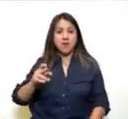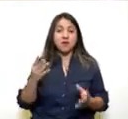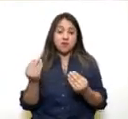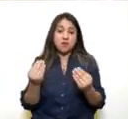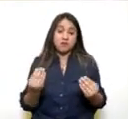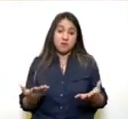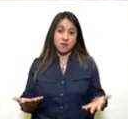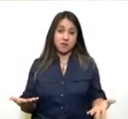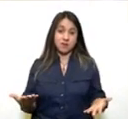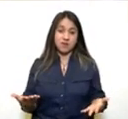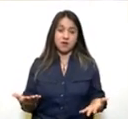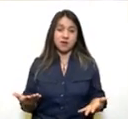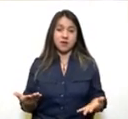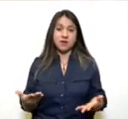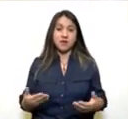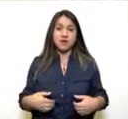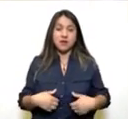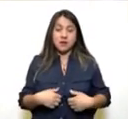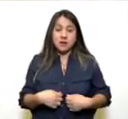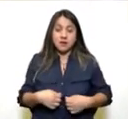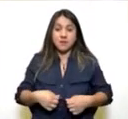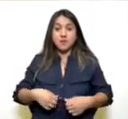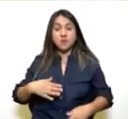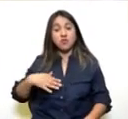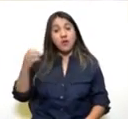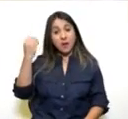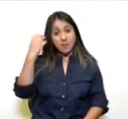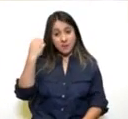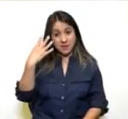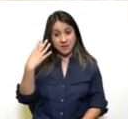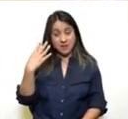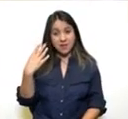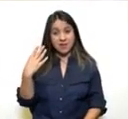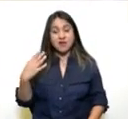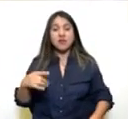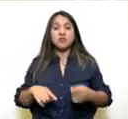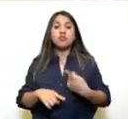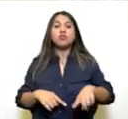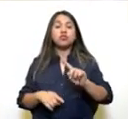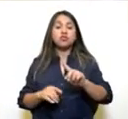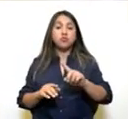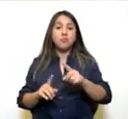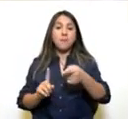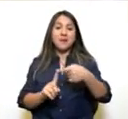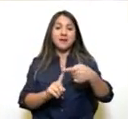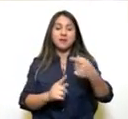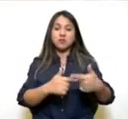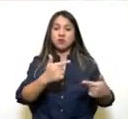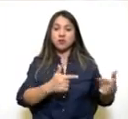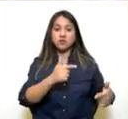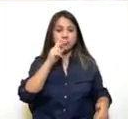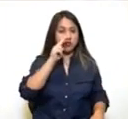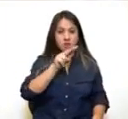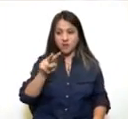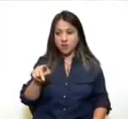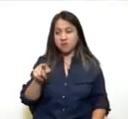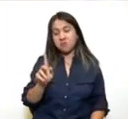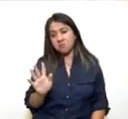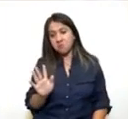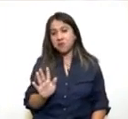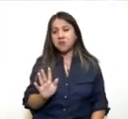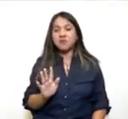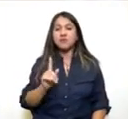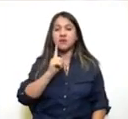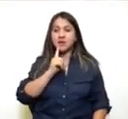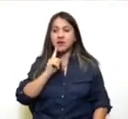que que aprendí lo que eran los otros partidos pero tenía